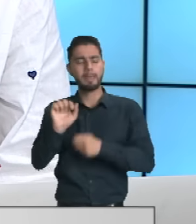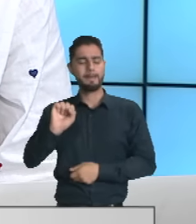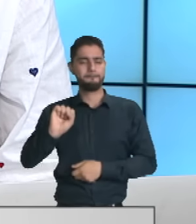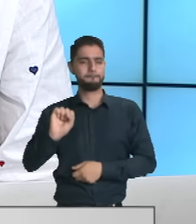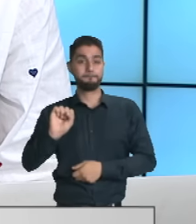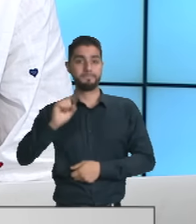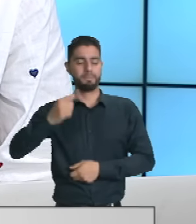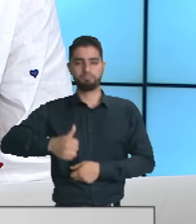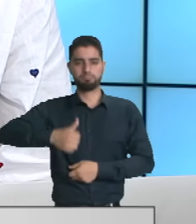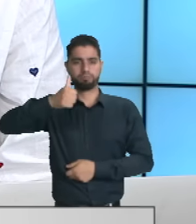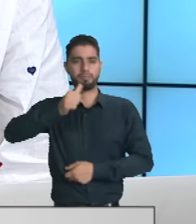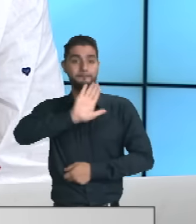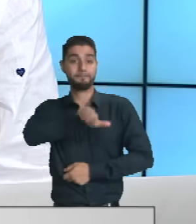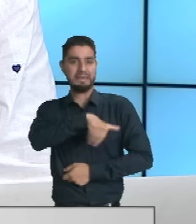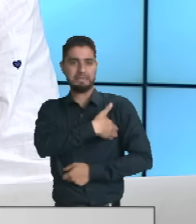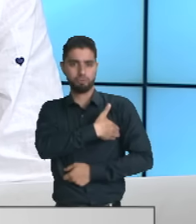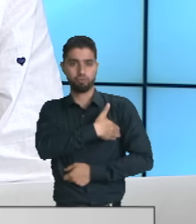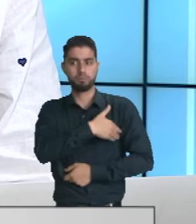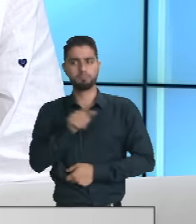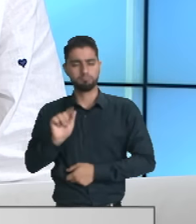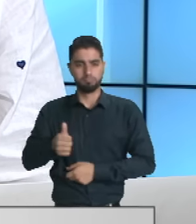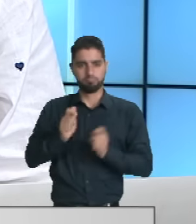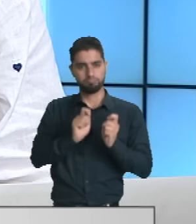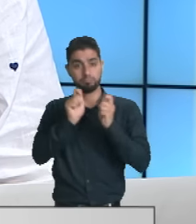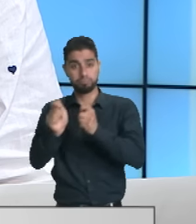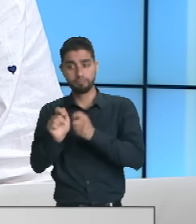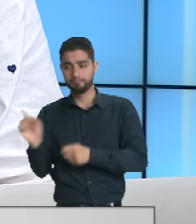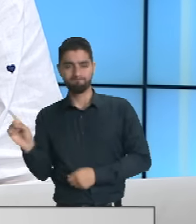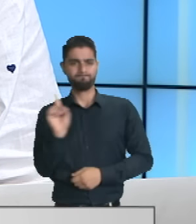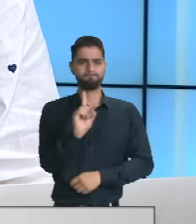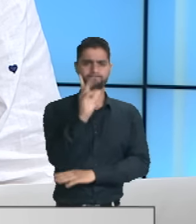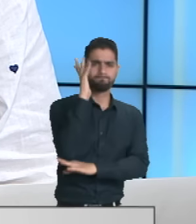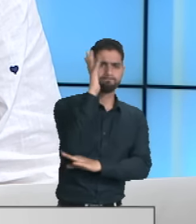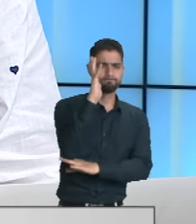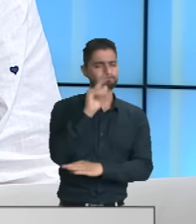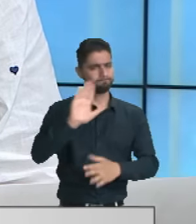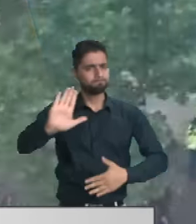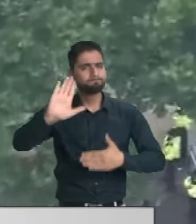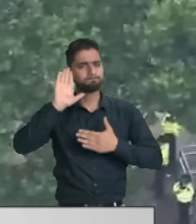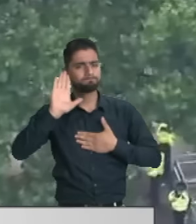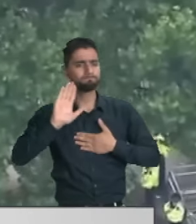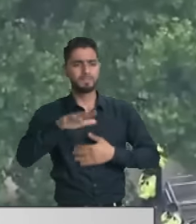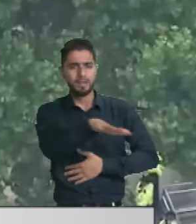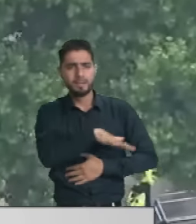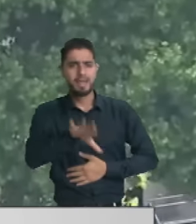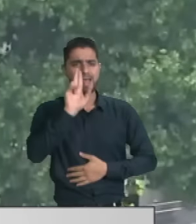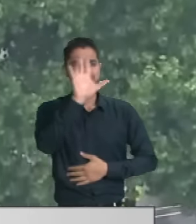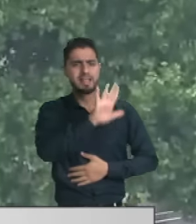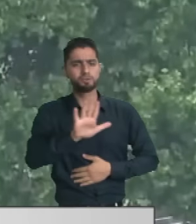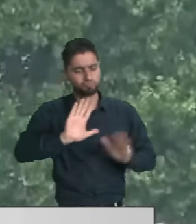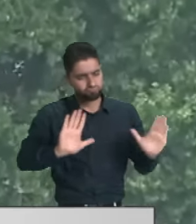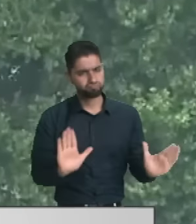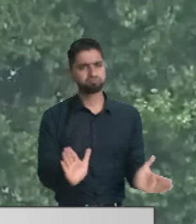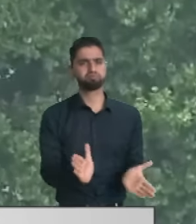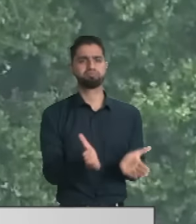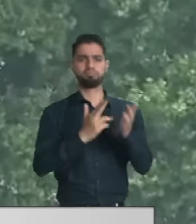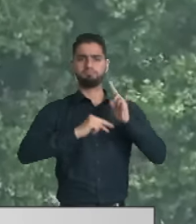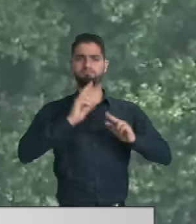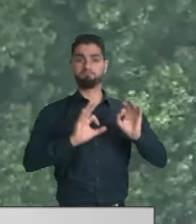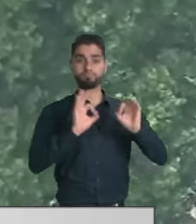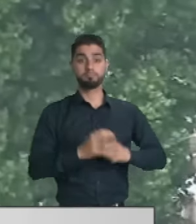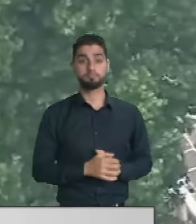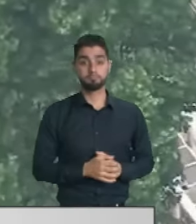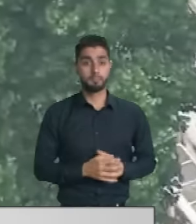Reino Unido. En su primer discurso, Starmer prometió la reconstrucción de la nación. Oficialmente comenzó la era de